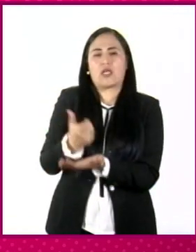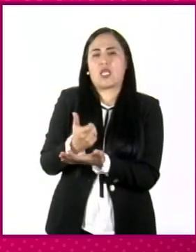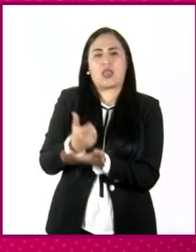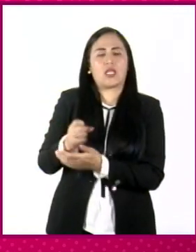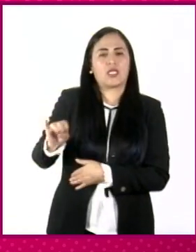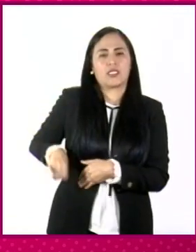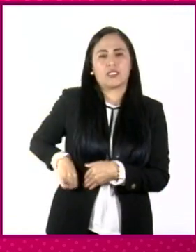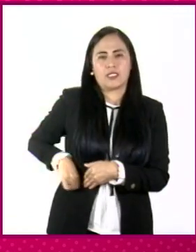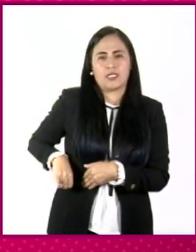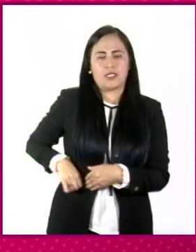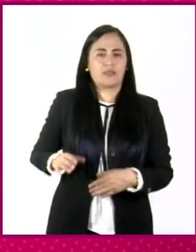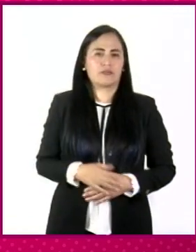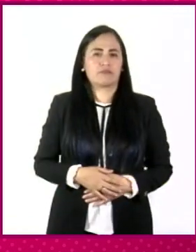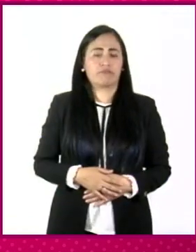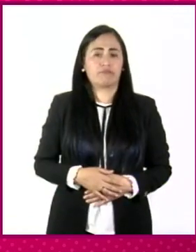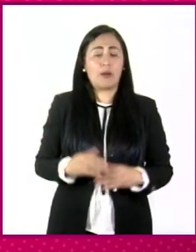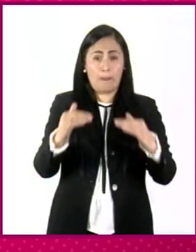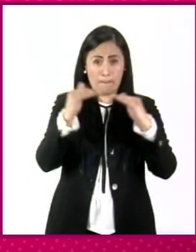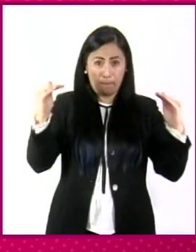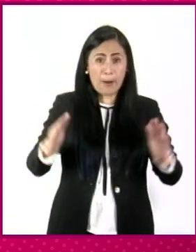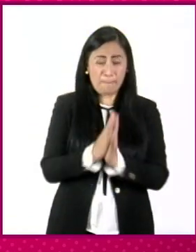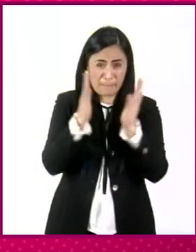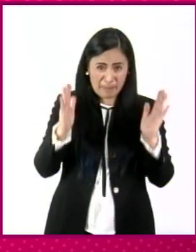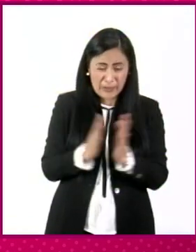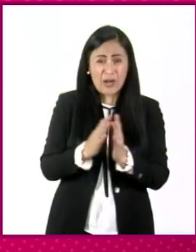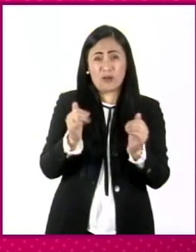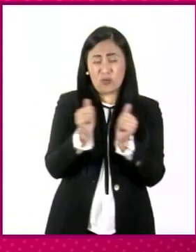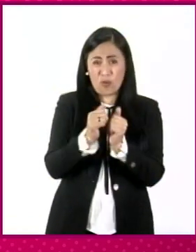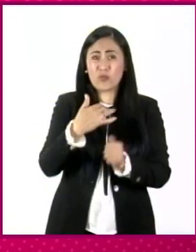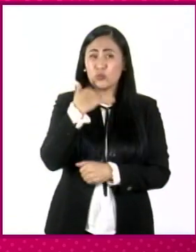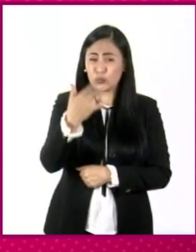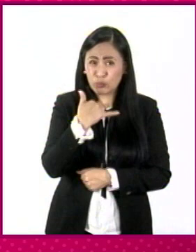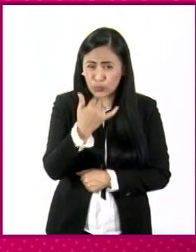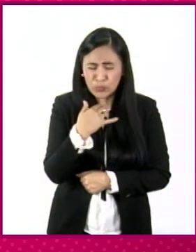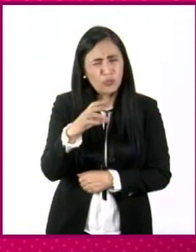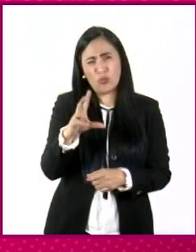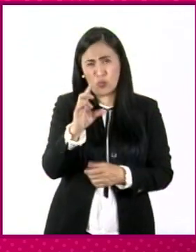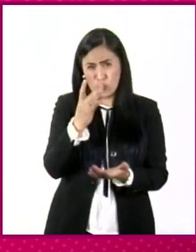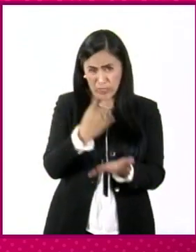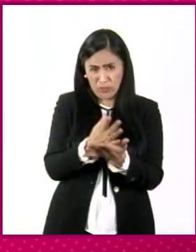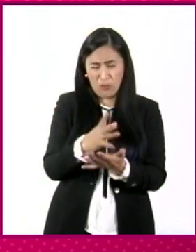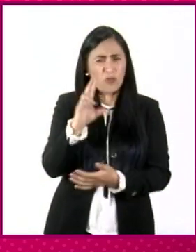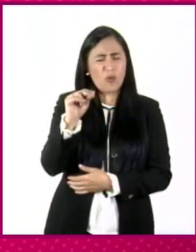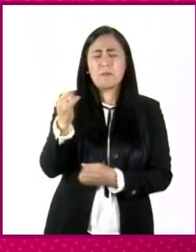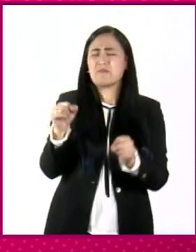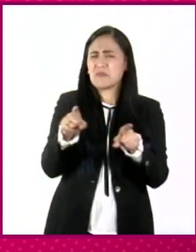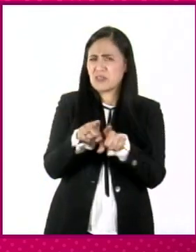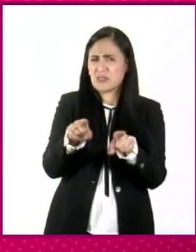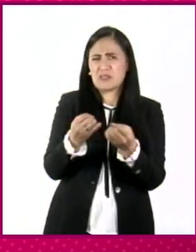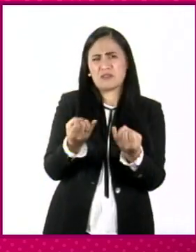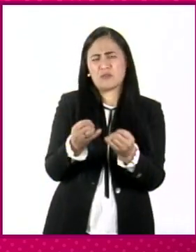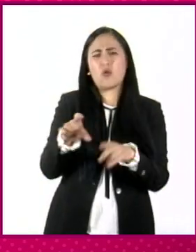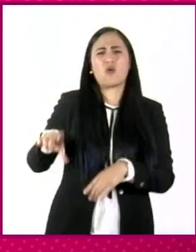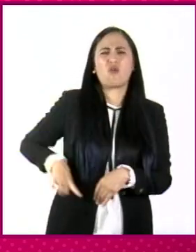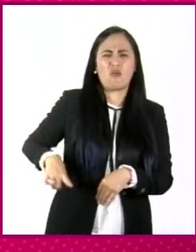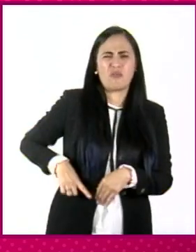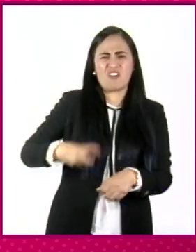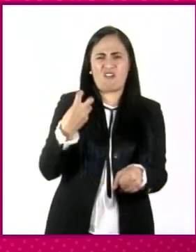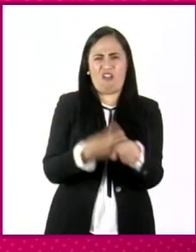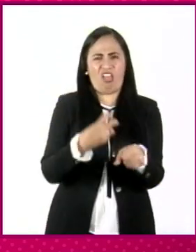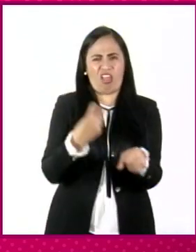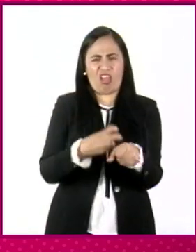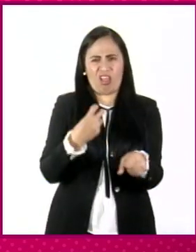Sería importante decir que no solamente en la democracia hay corrupción, sino también en los gobiernos autoritarios, y esto en realidad ocurre como un fenómeno